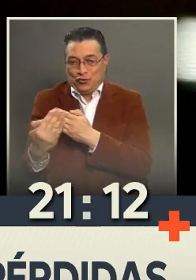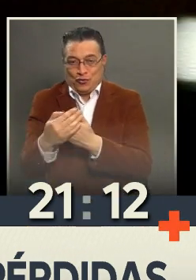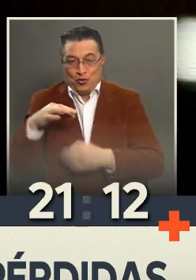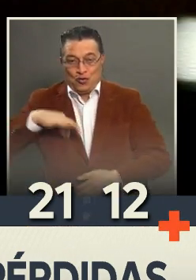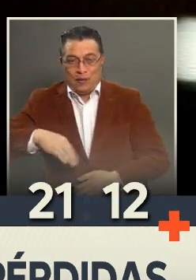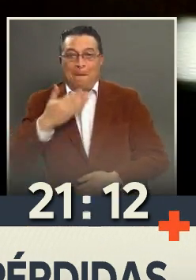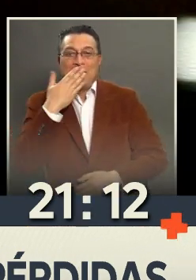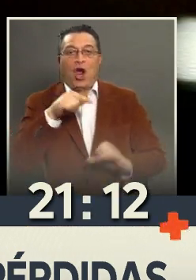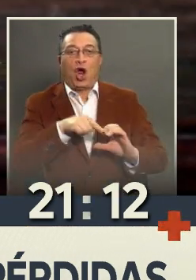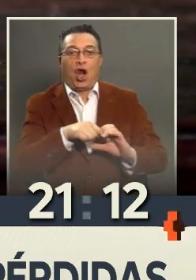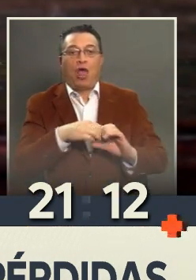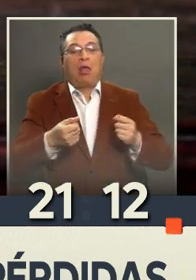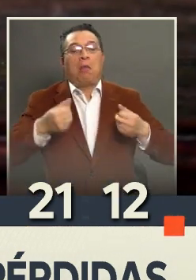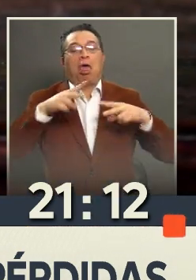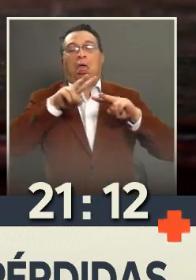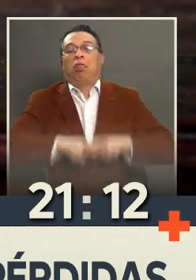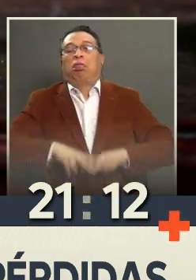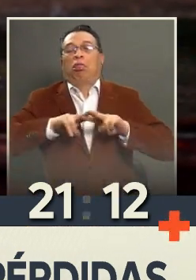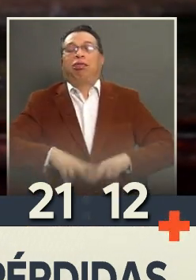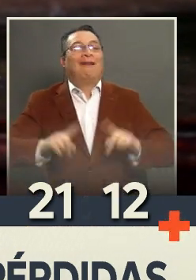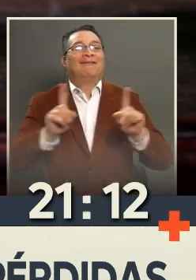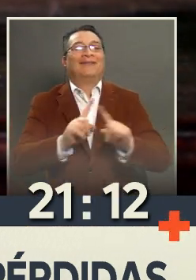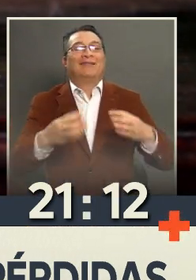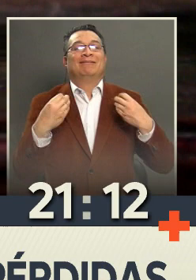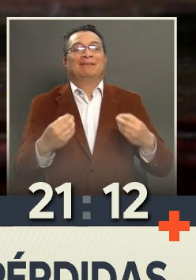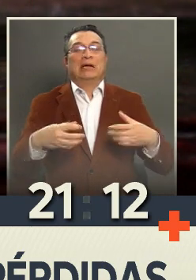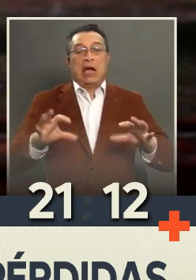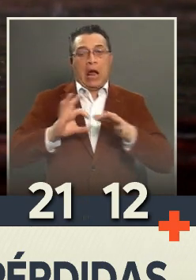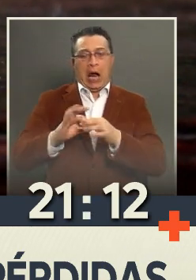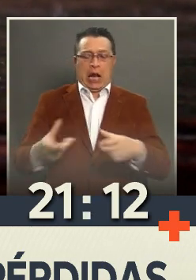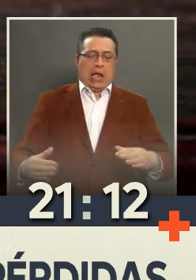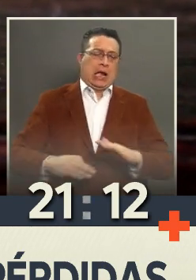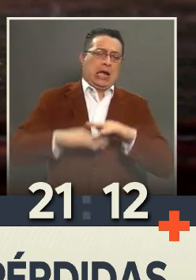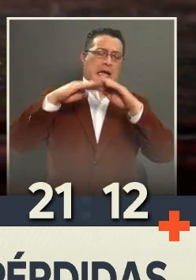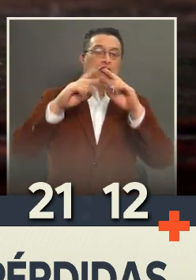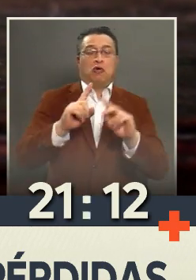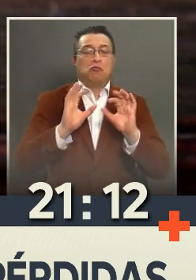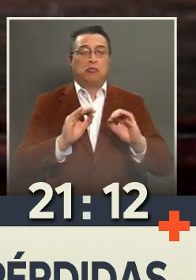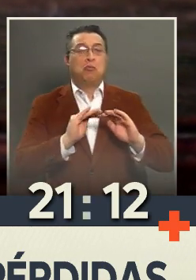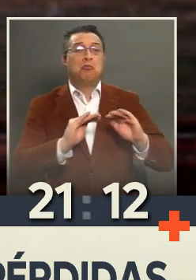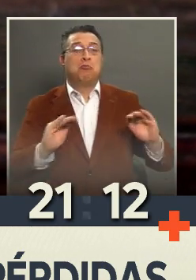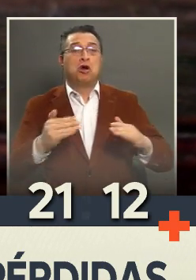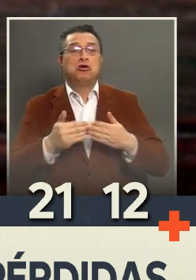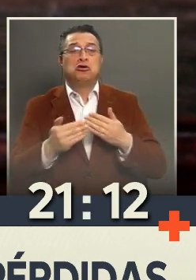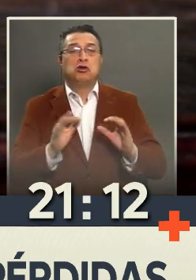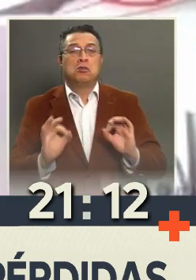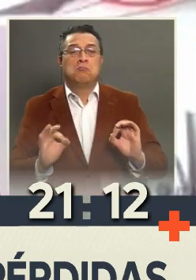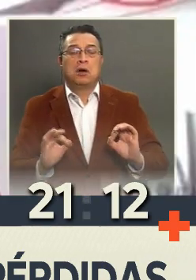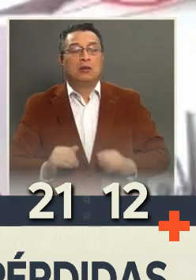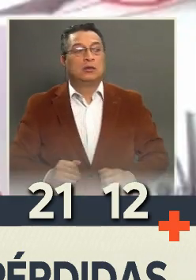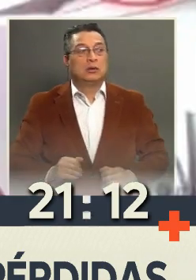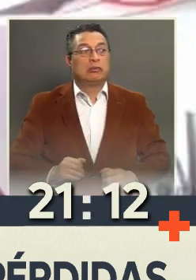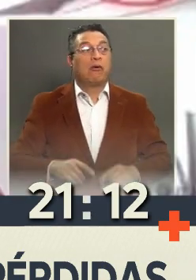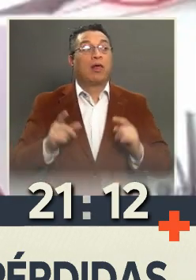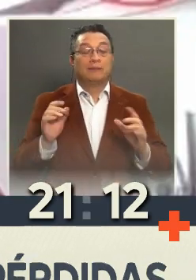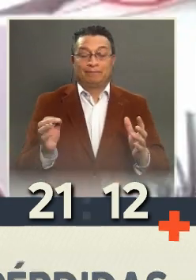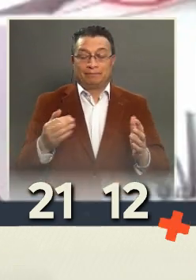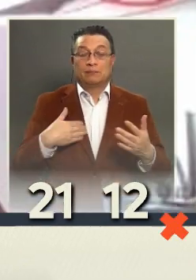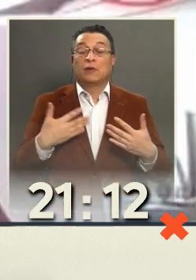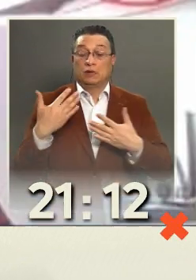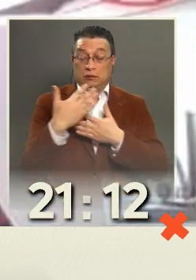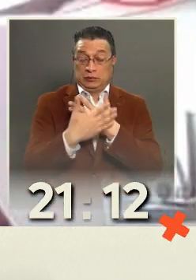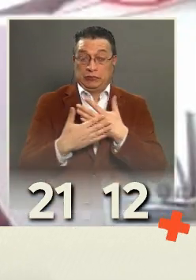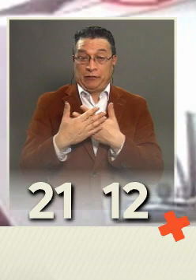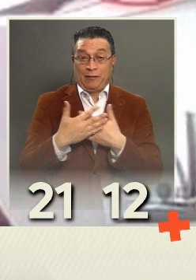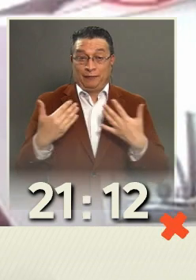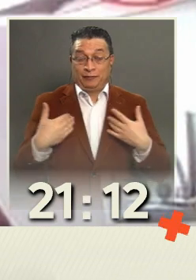más conservador, no debería tener ni grandes ganancias ni grandes pérdidas. Digamos que la protección no es